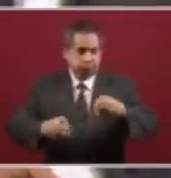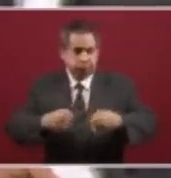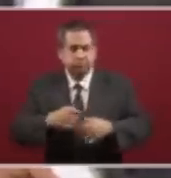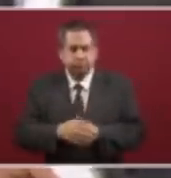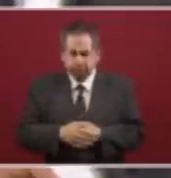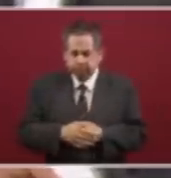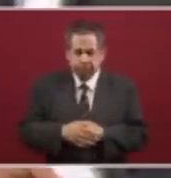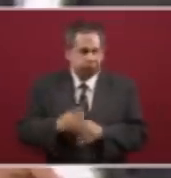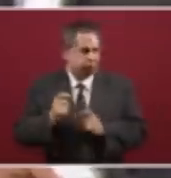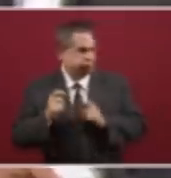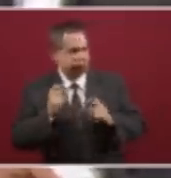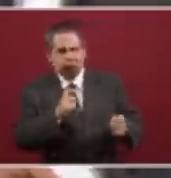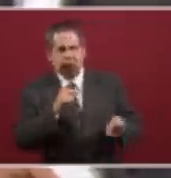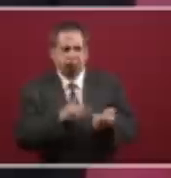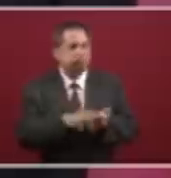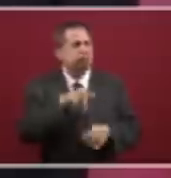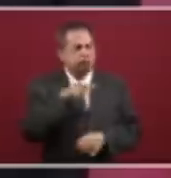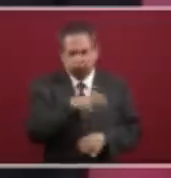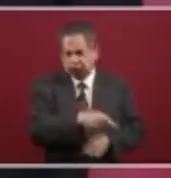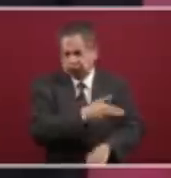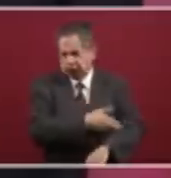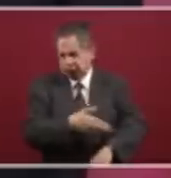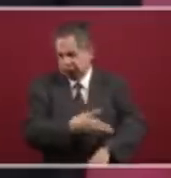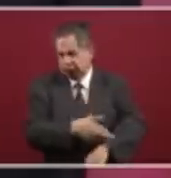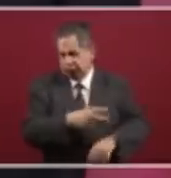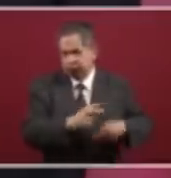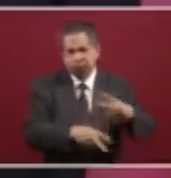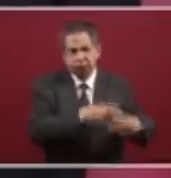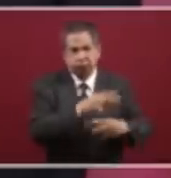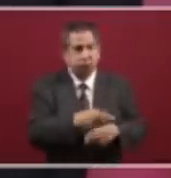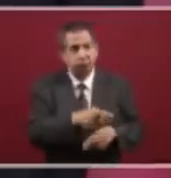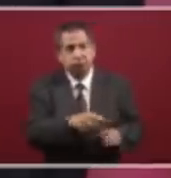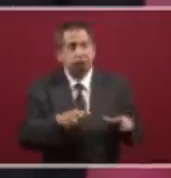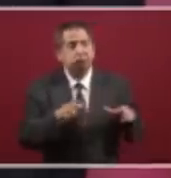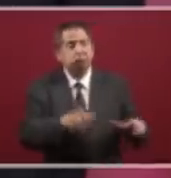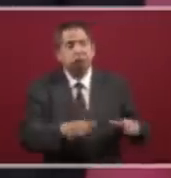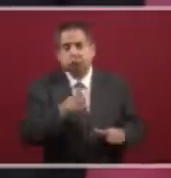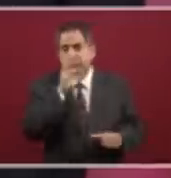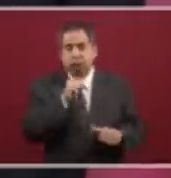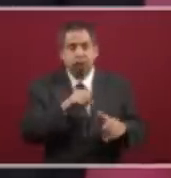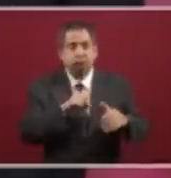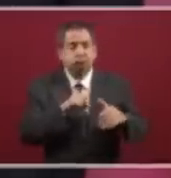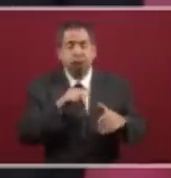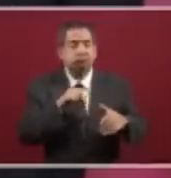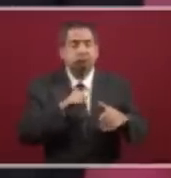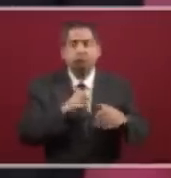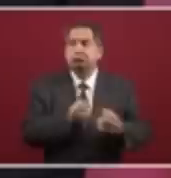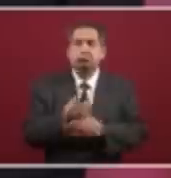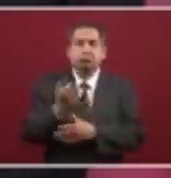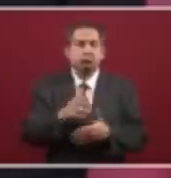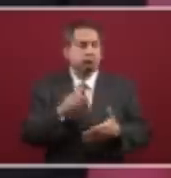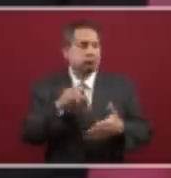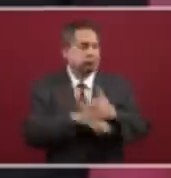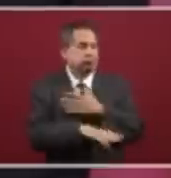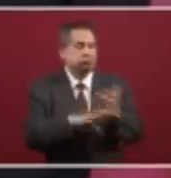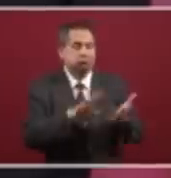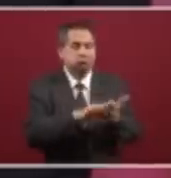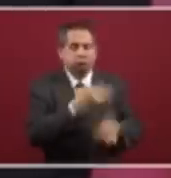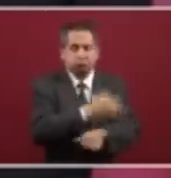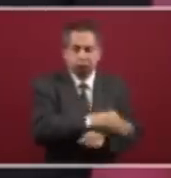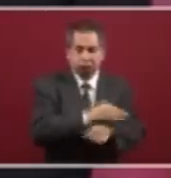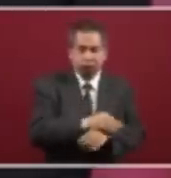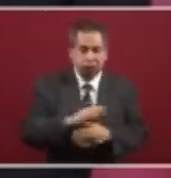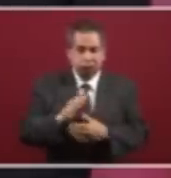nos vinculó injustamente a proceso con una medida cautelar excesiva de prisión preventiva bajo el número de la